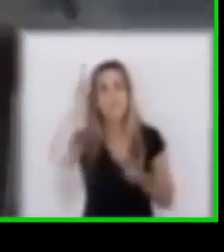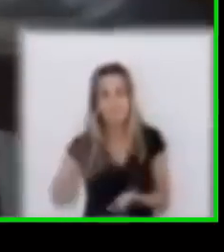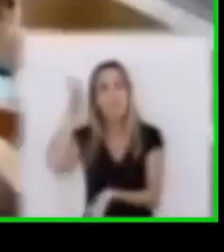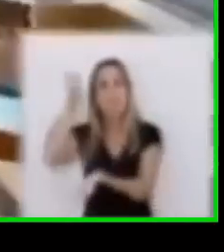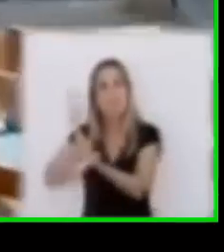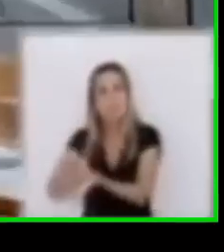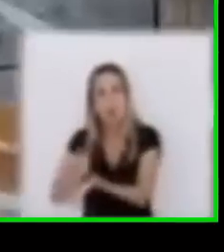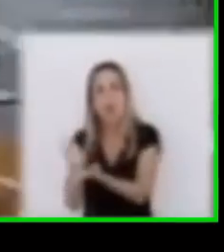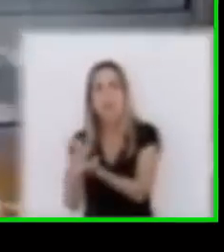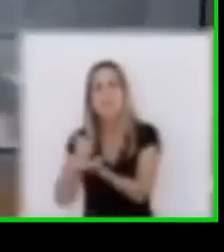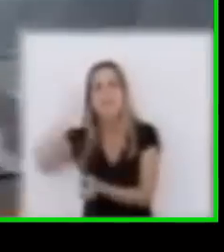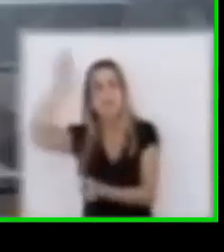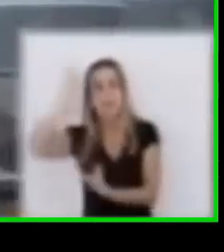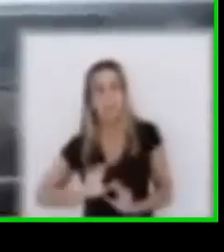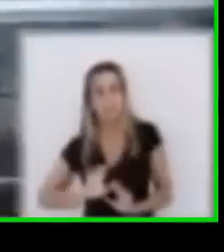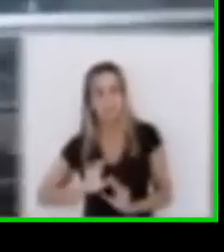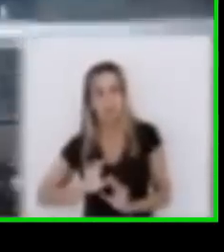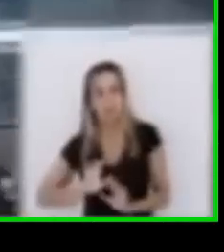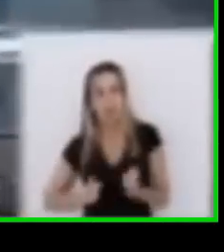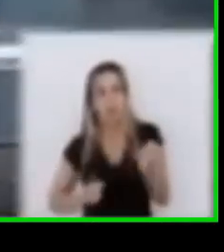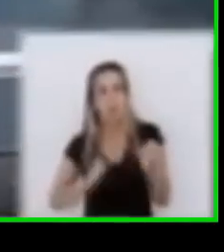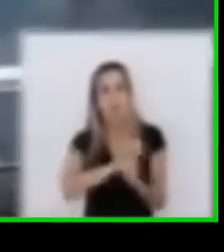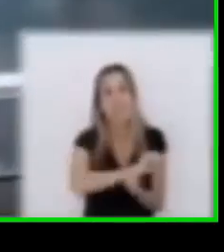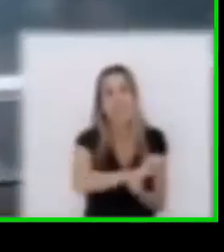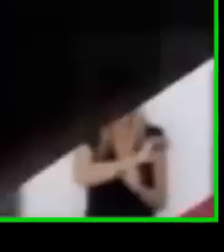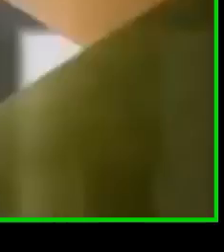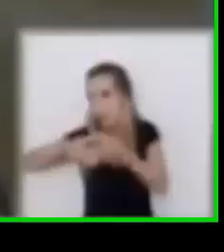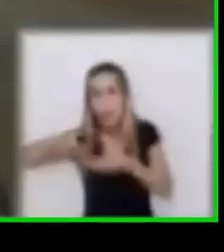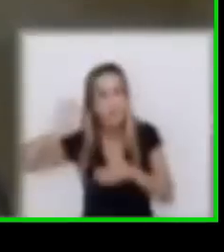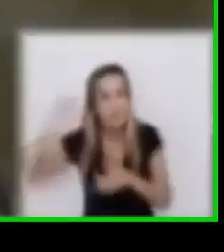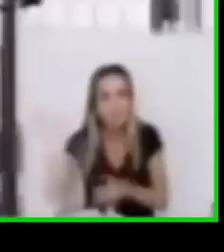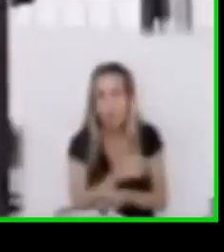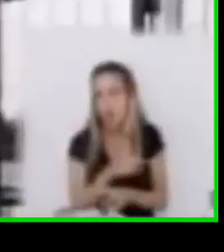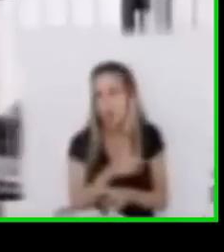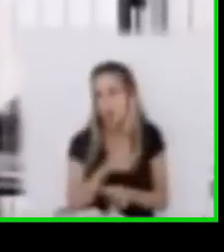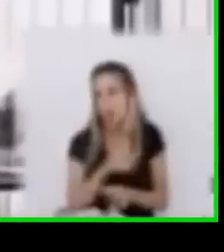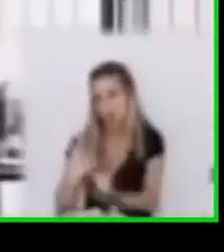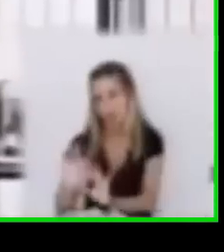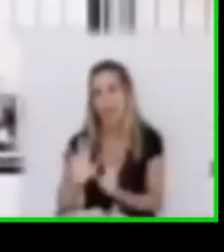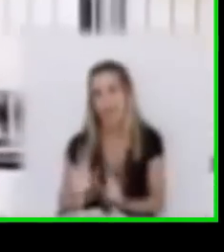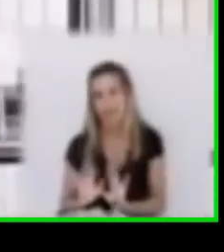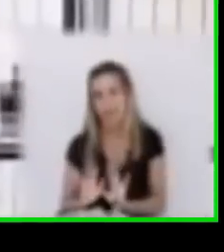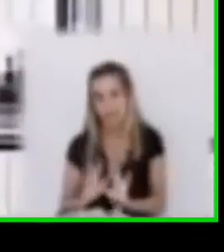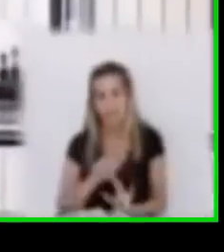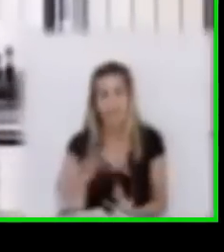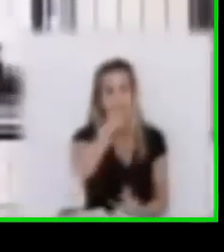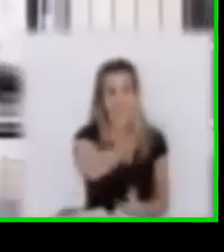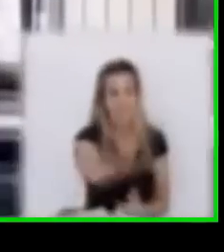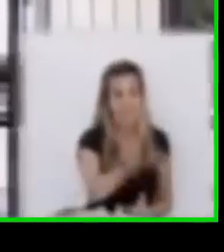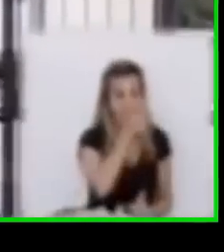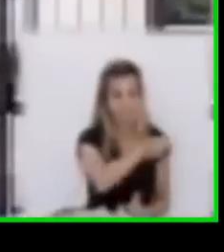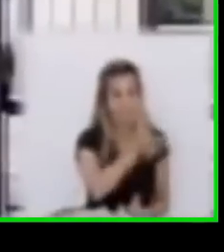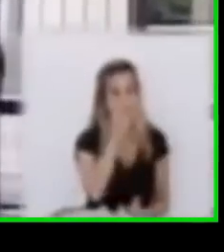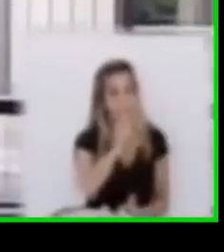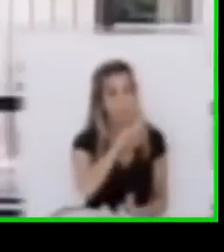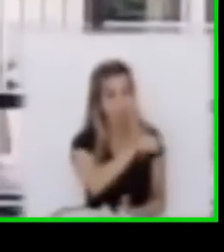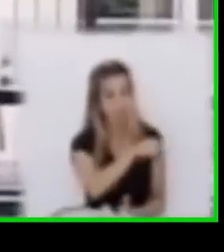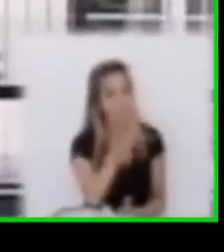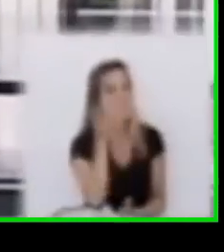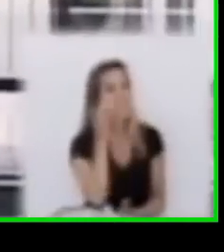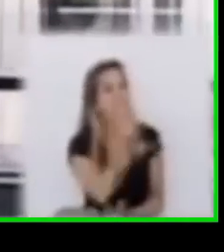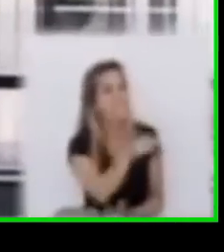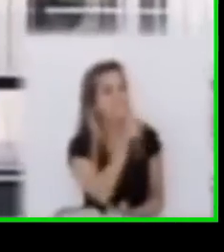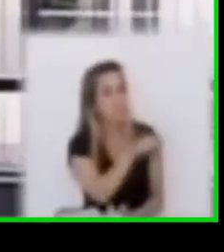hasta que me retiré y estuvo todo debidamente controlado. Que se haga cargo de lo que dice en este momento